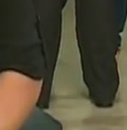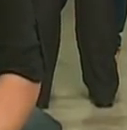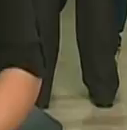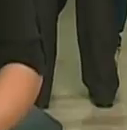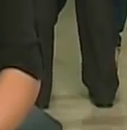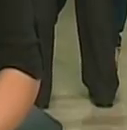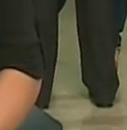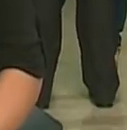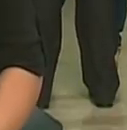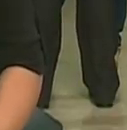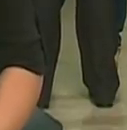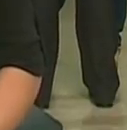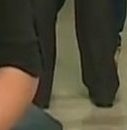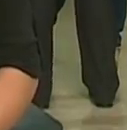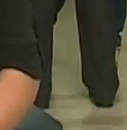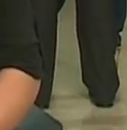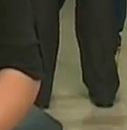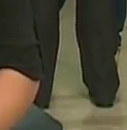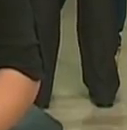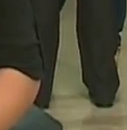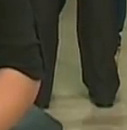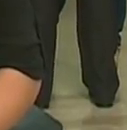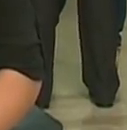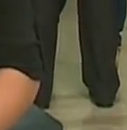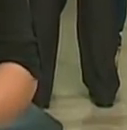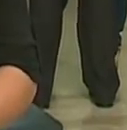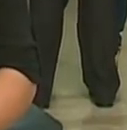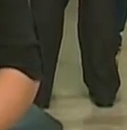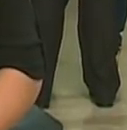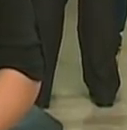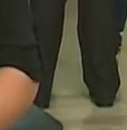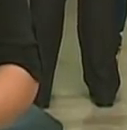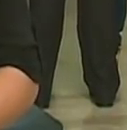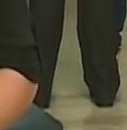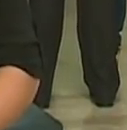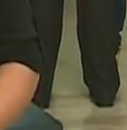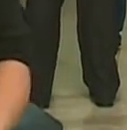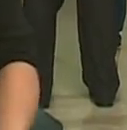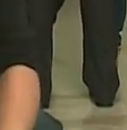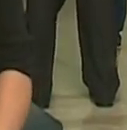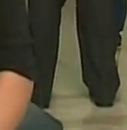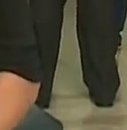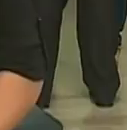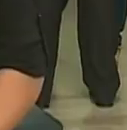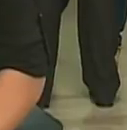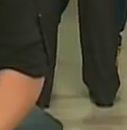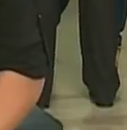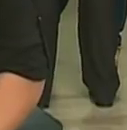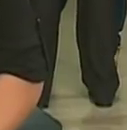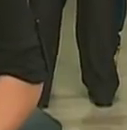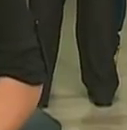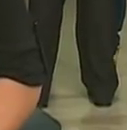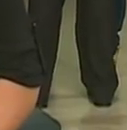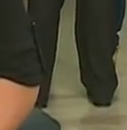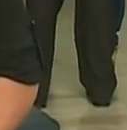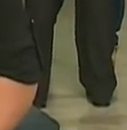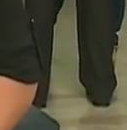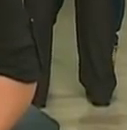momento, y desde los jardines del Palacio Federal Legislativo nosotros vamos a devolver el pase a los